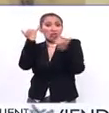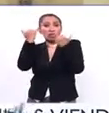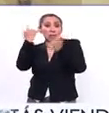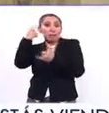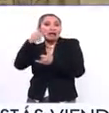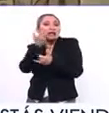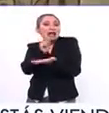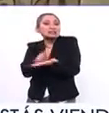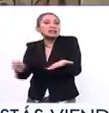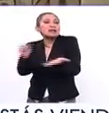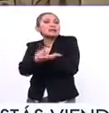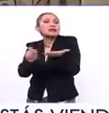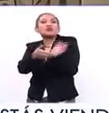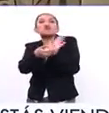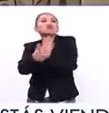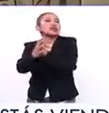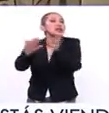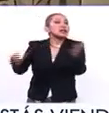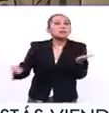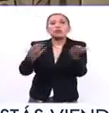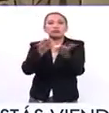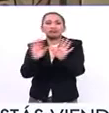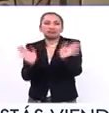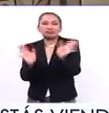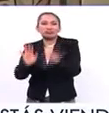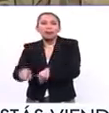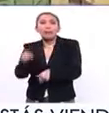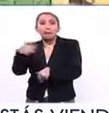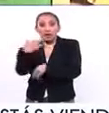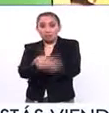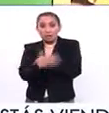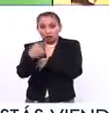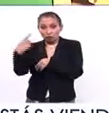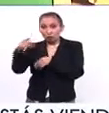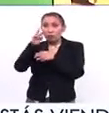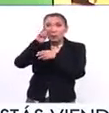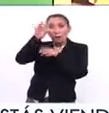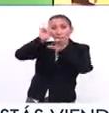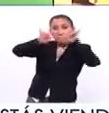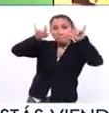manera intención de ser escritora y de publicar, pero mientras en la obra